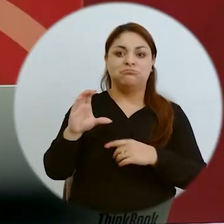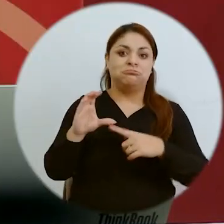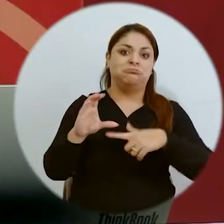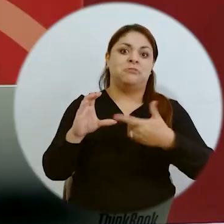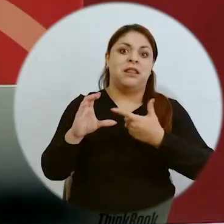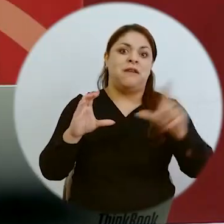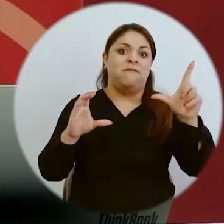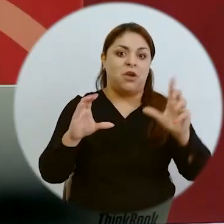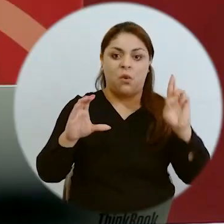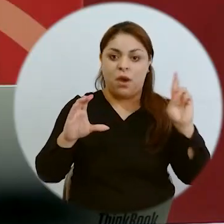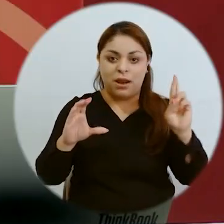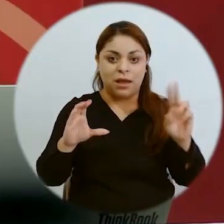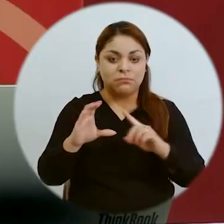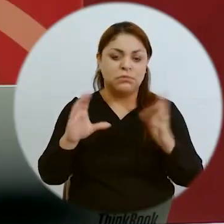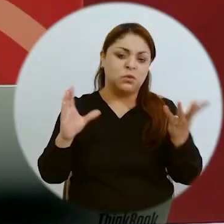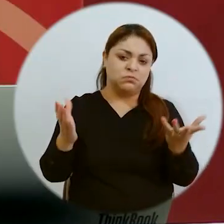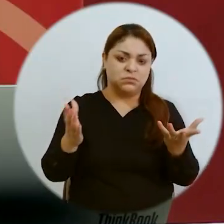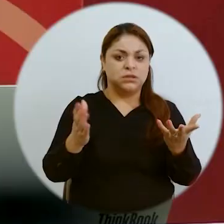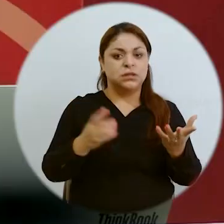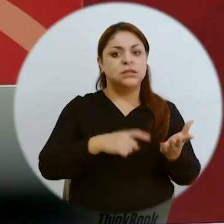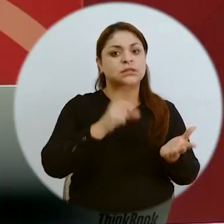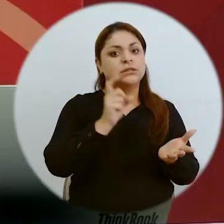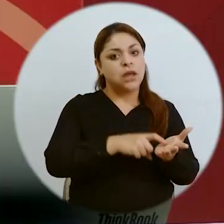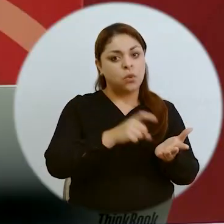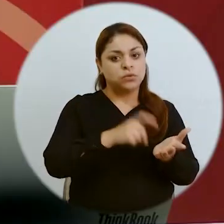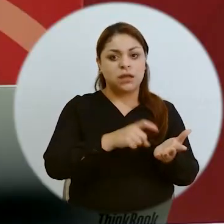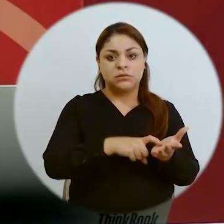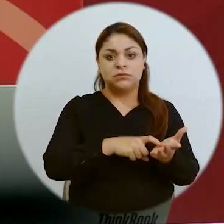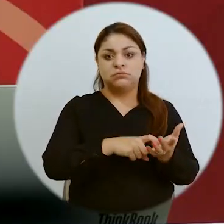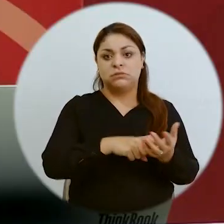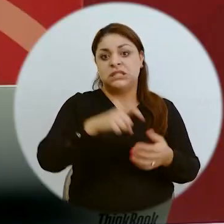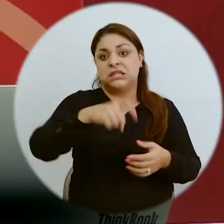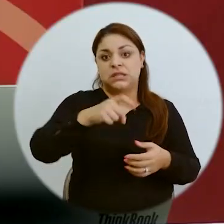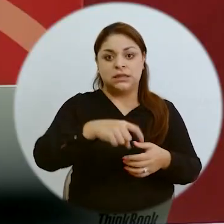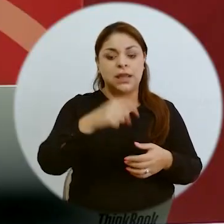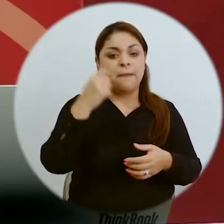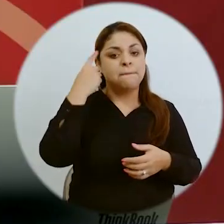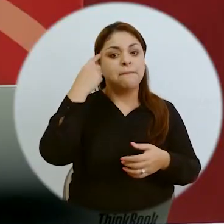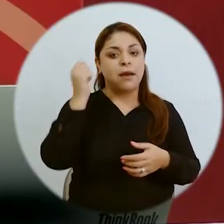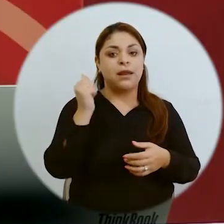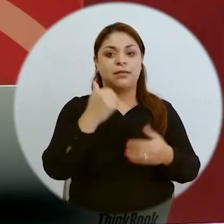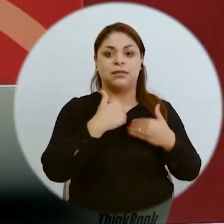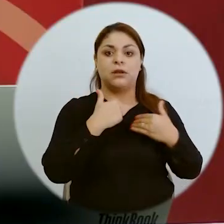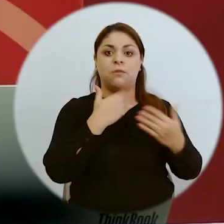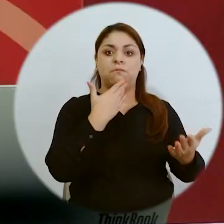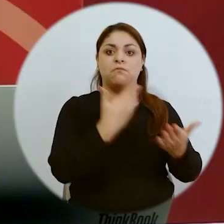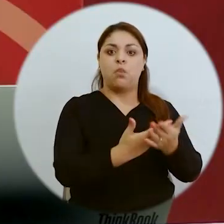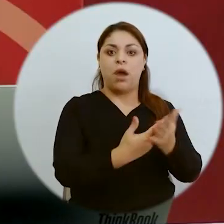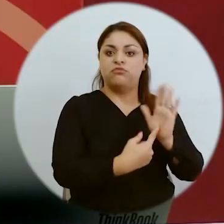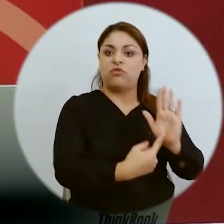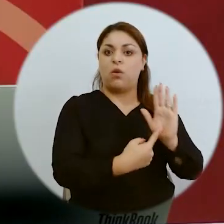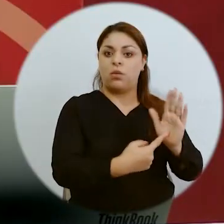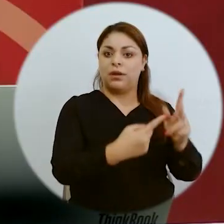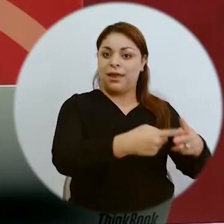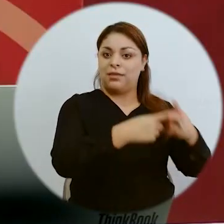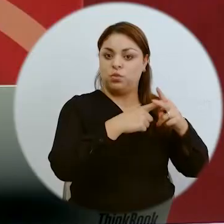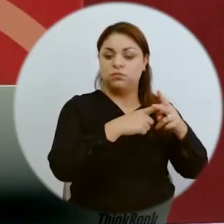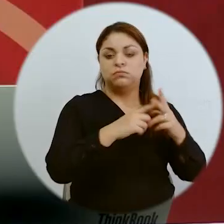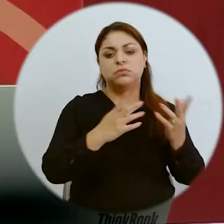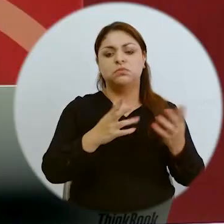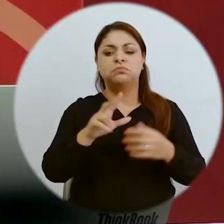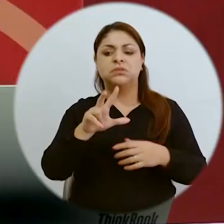de pagos de deudas del salario o del ingreso disponible, digamos que es manejable.